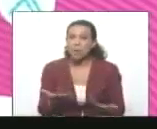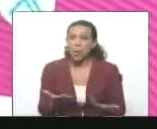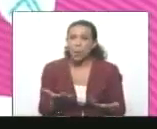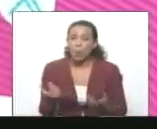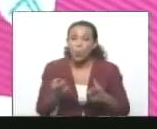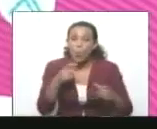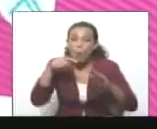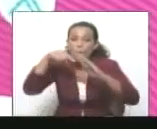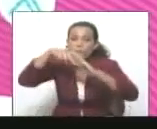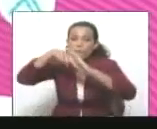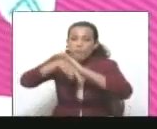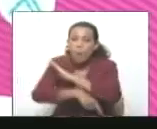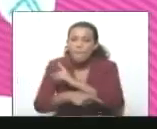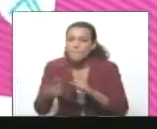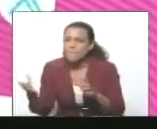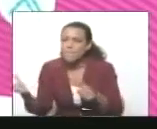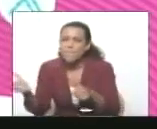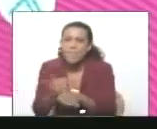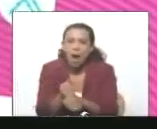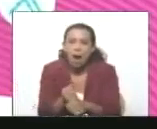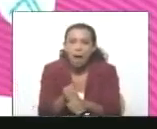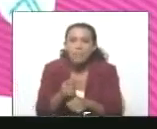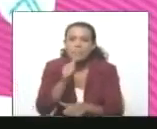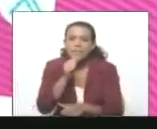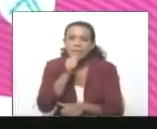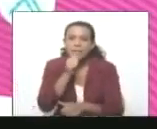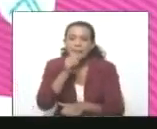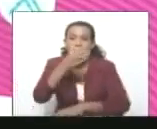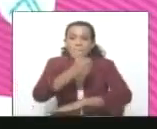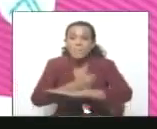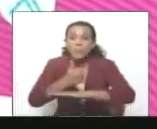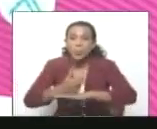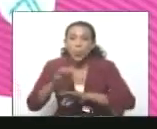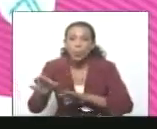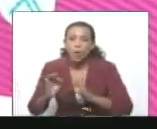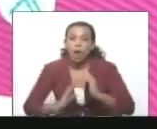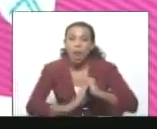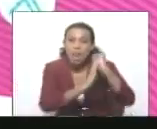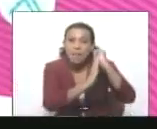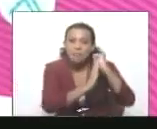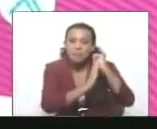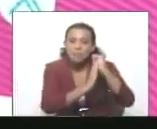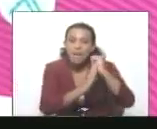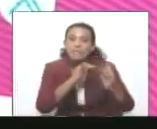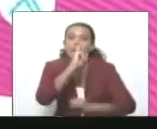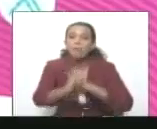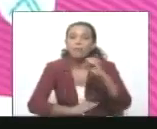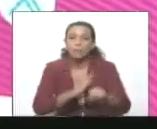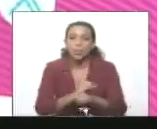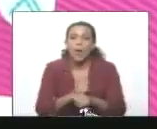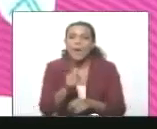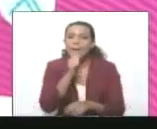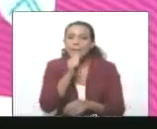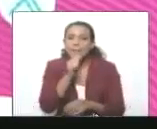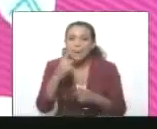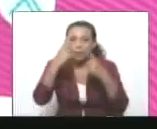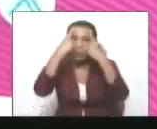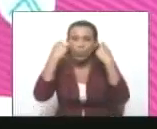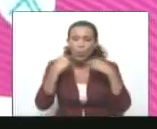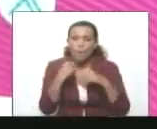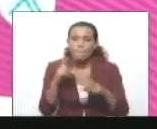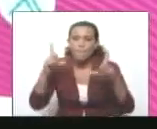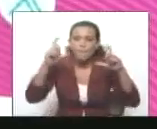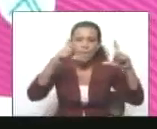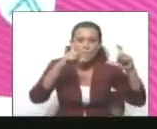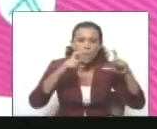la operación de búsqueda persecución y captura contra estos criminales sea internacional y sabemos que